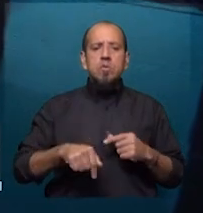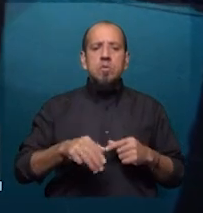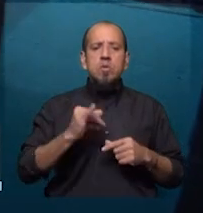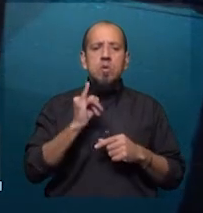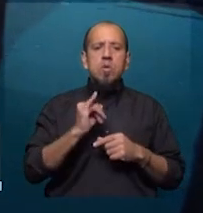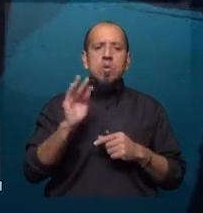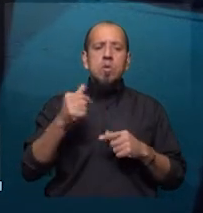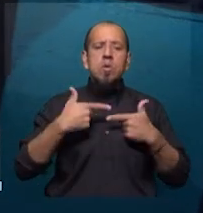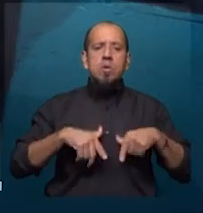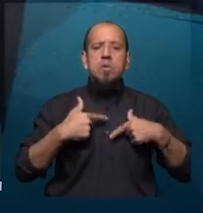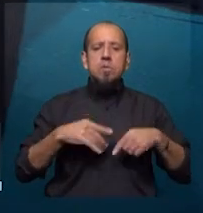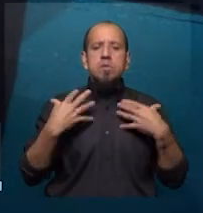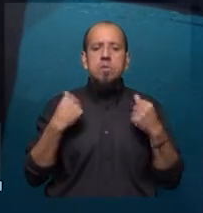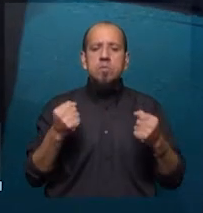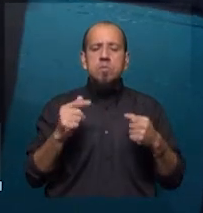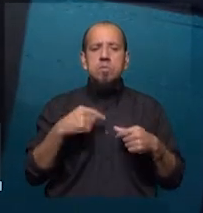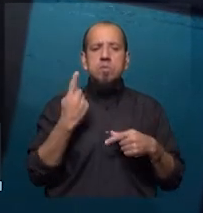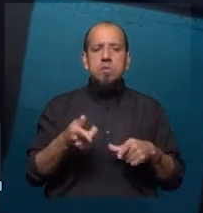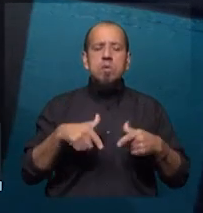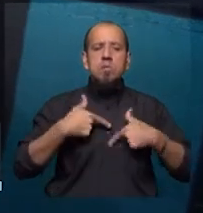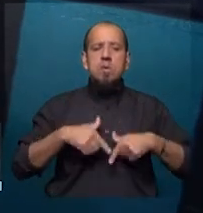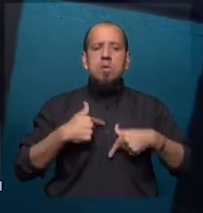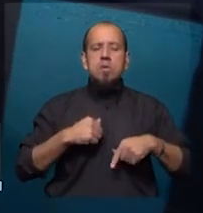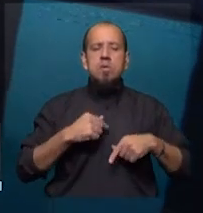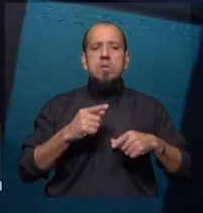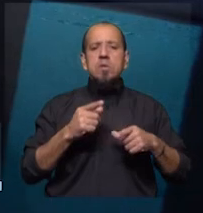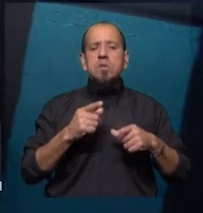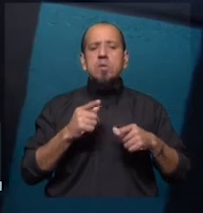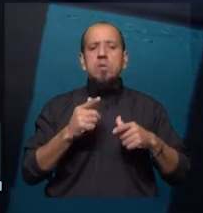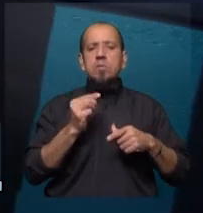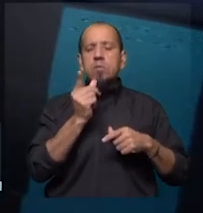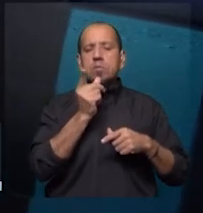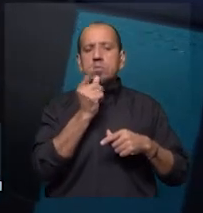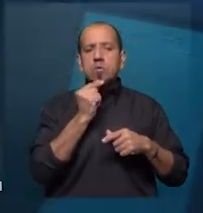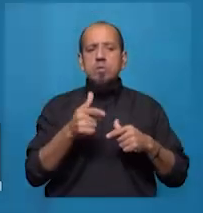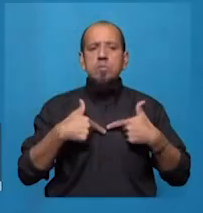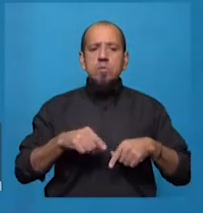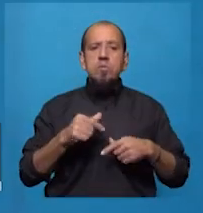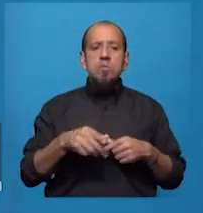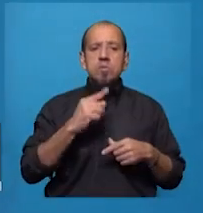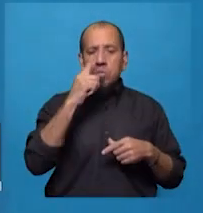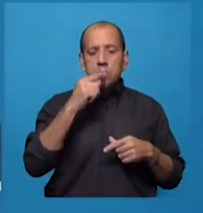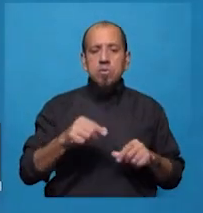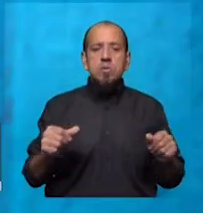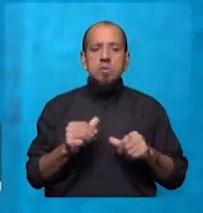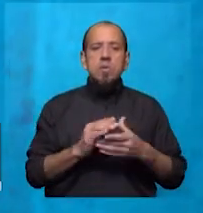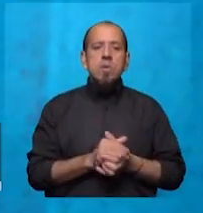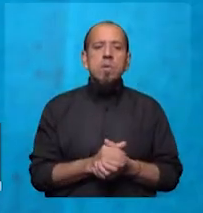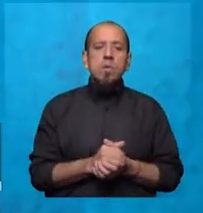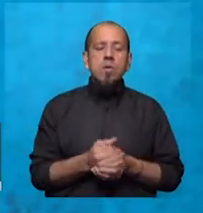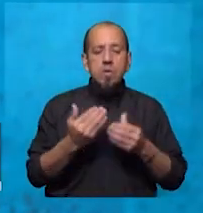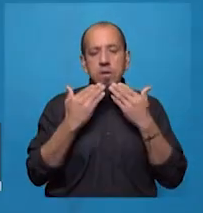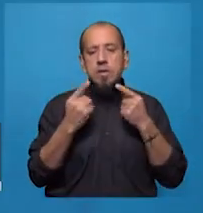a la ministra de salud mañana entra el ministro del interior solo Esperamos que ahora en el mes de junio se concrete diputado Sebastián